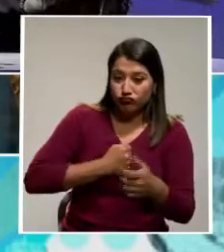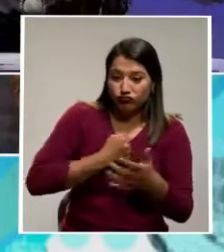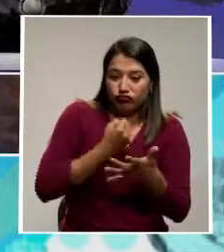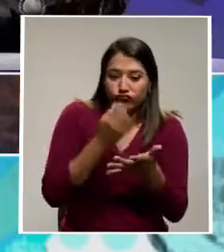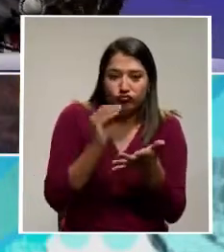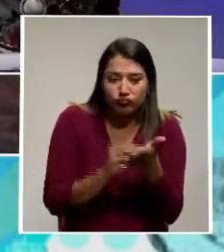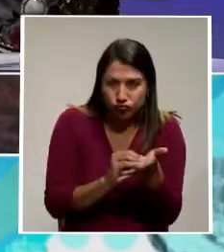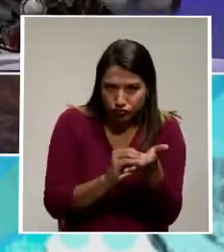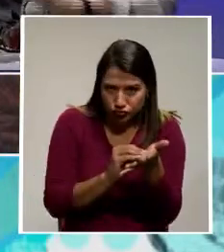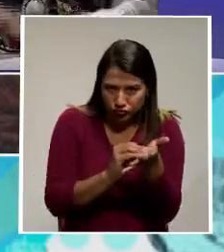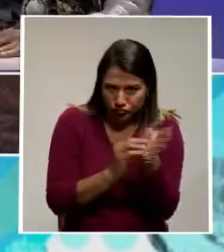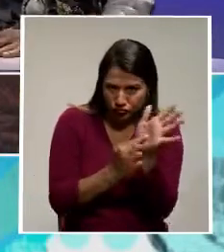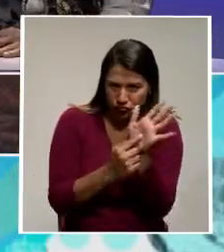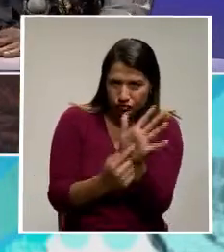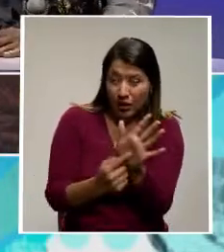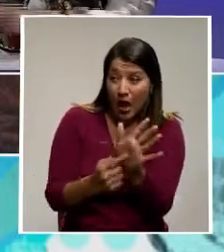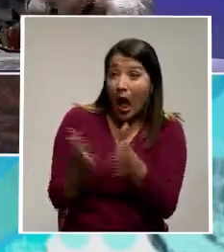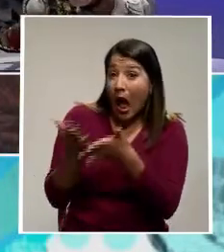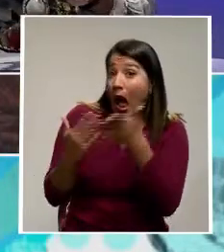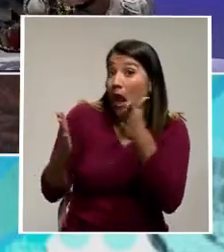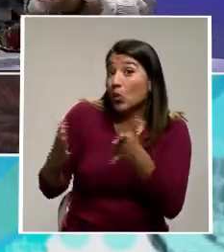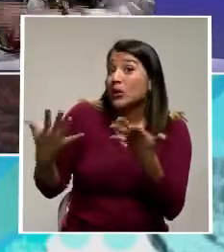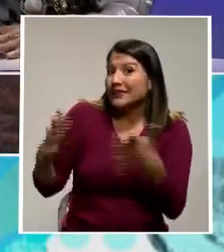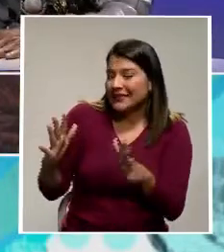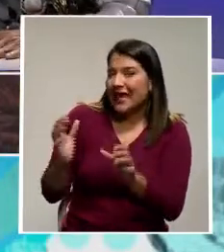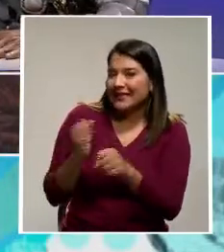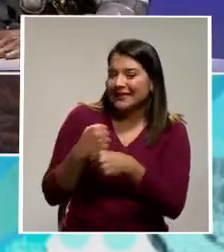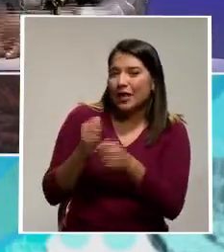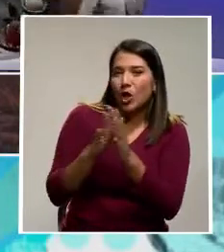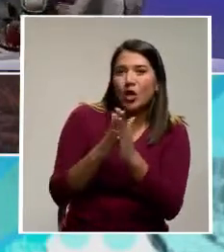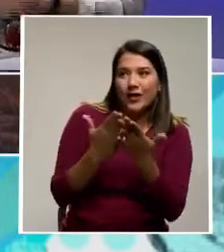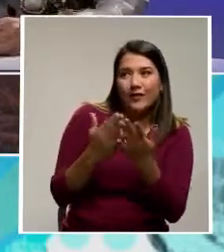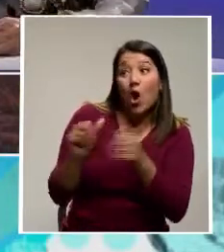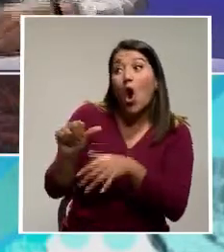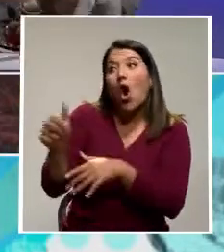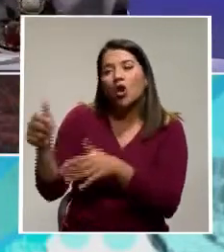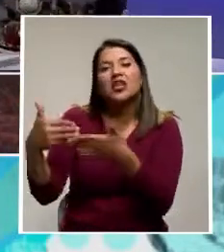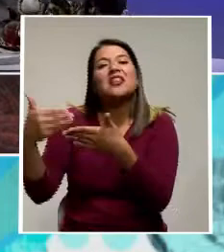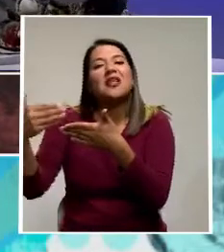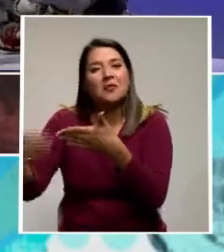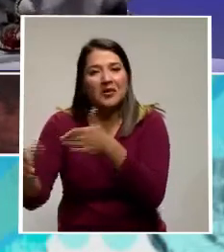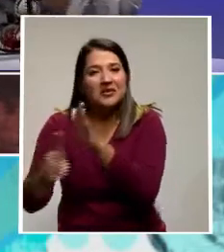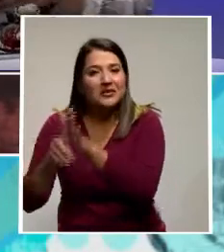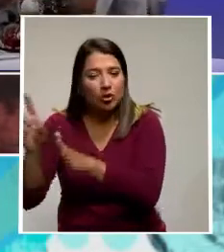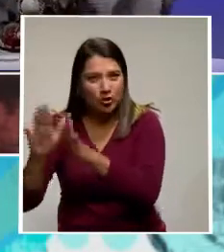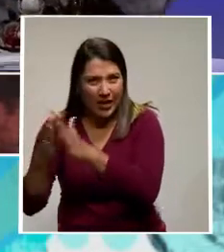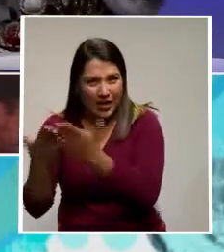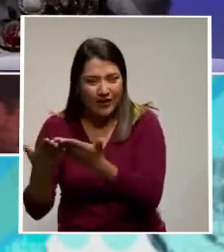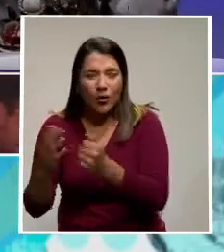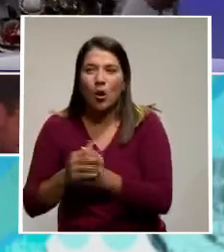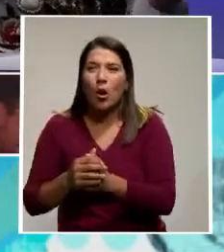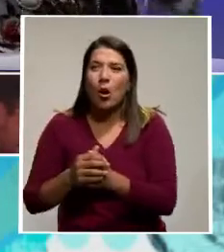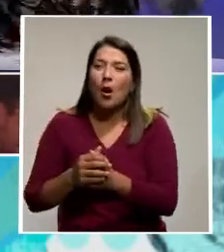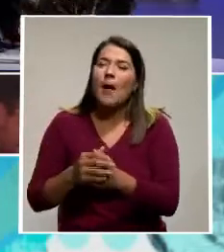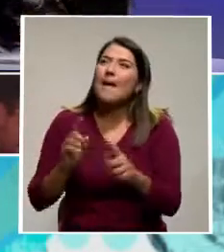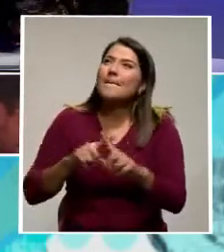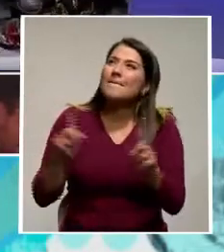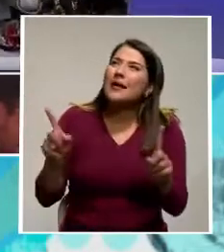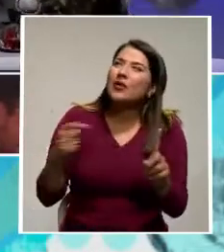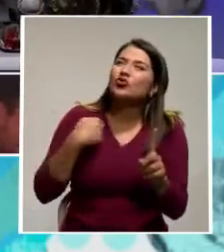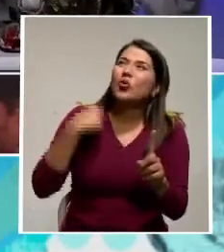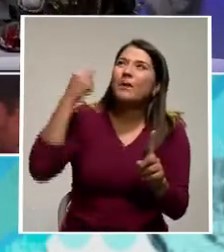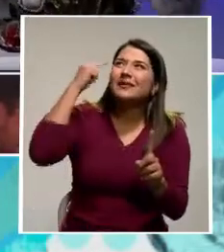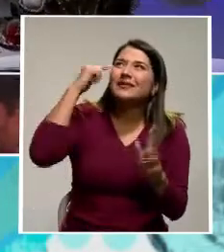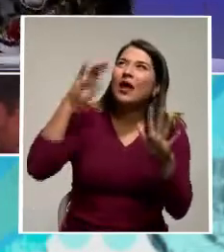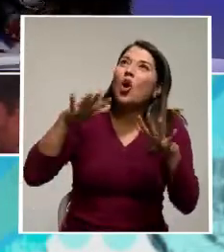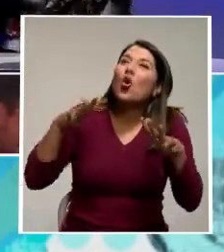algunas van a tener pronto libros maravillosos. Ahora te voy a preguntar de eso. Pero a veces no. Entonces yo dije, ¿cómo hacer que esos